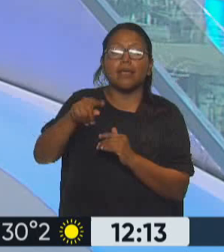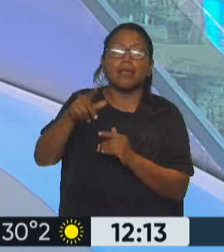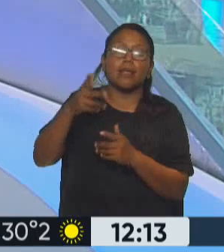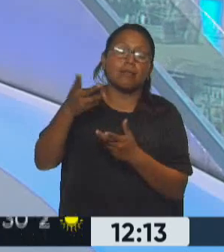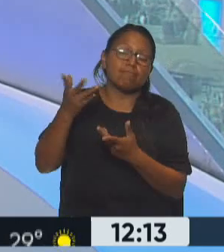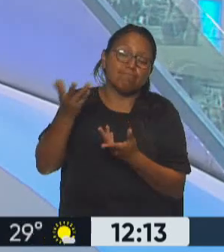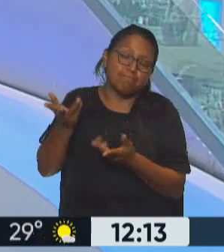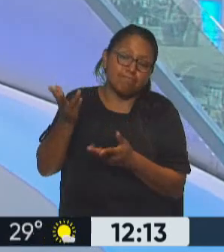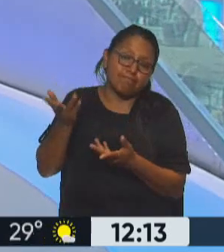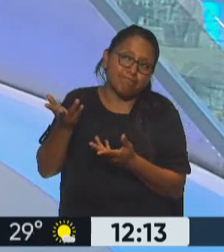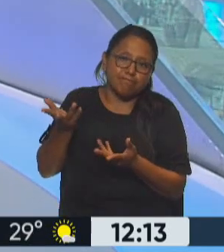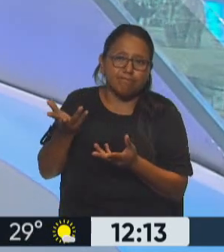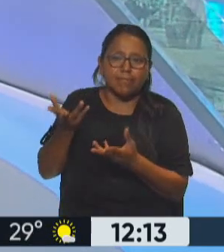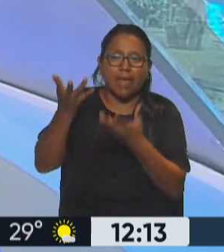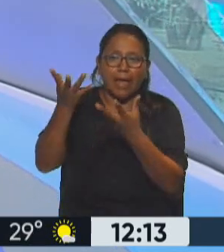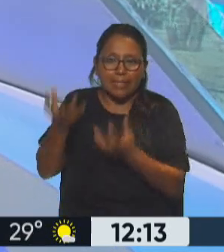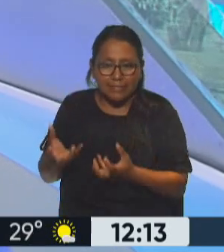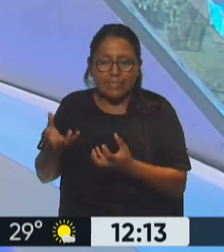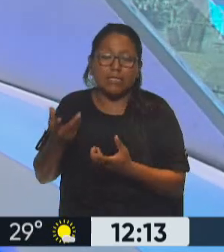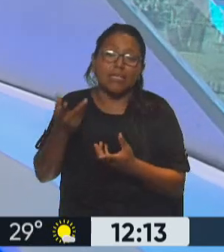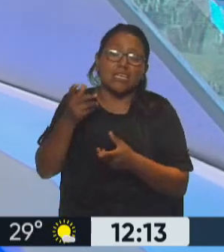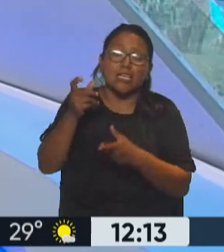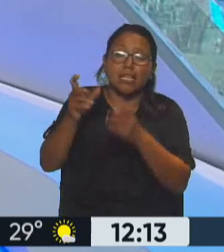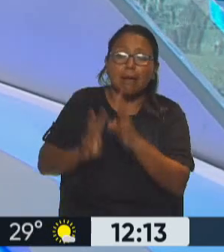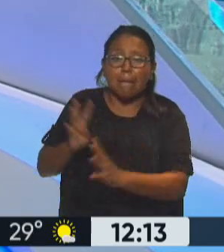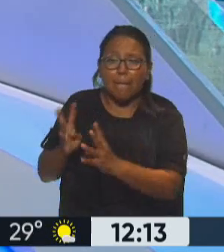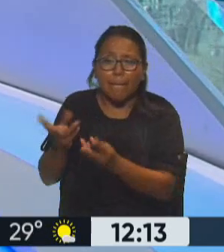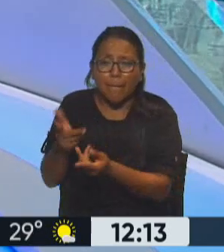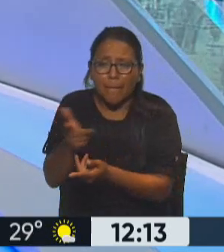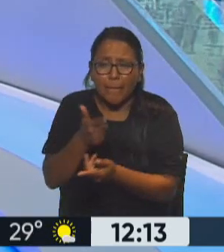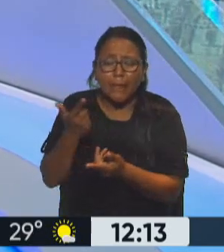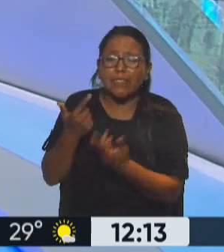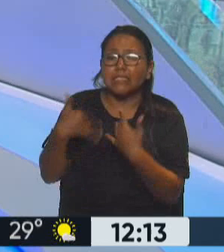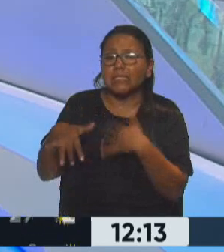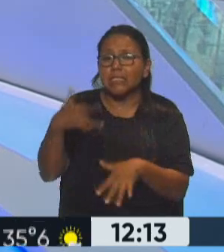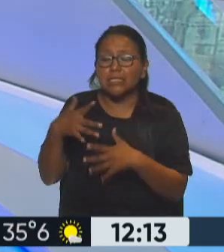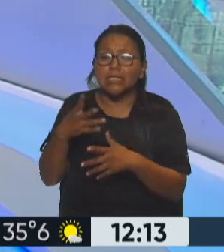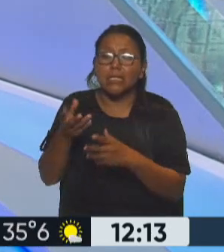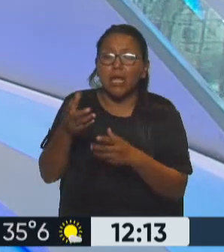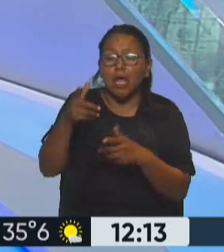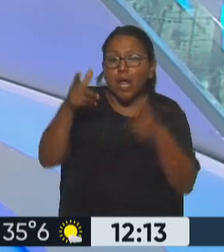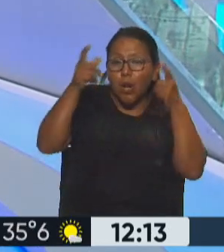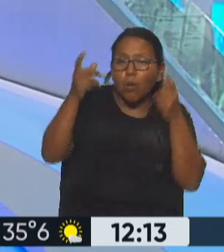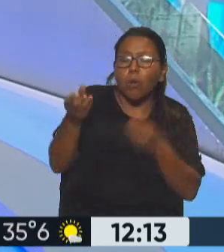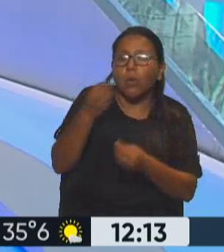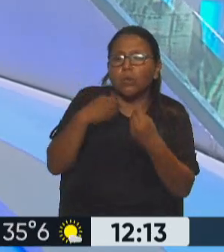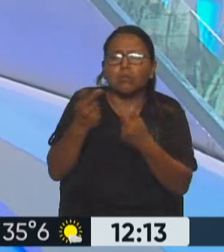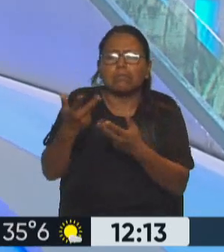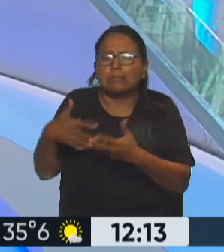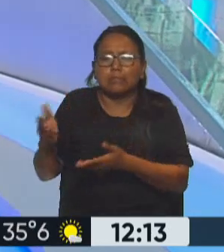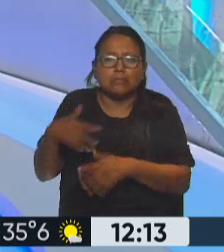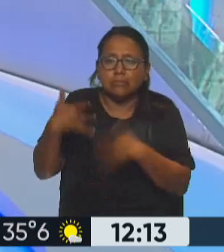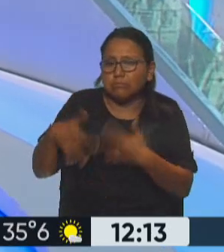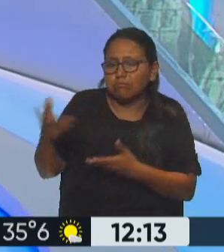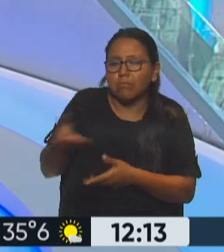sequía, que la gente al no tener pasto empezó a apurar los engordes y a sacar la hacienda más liviana y a